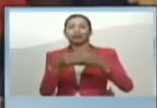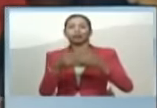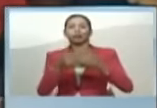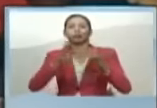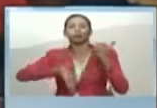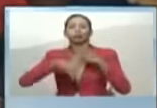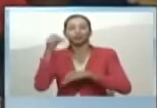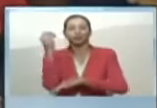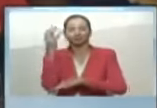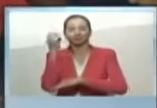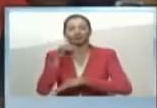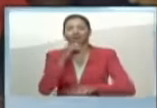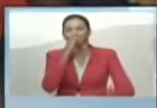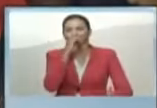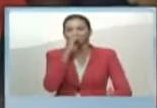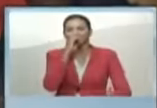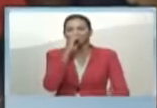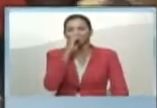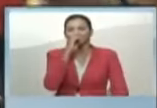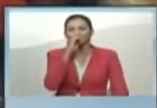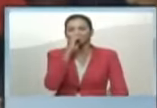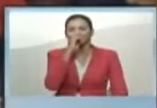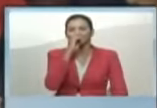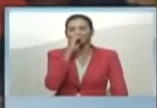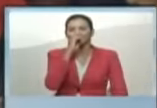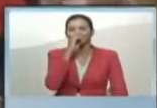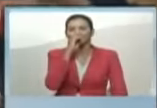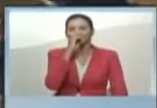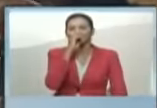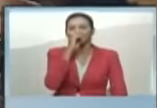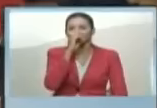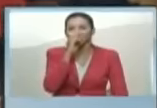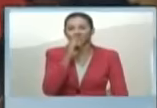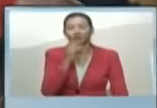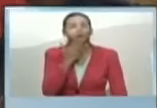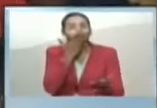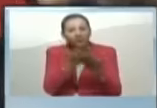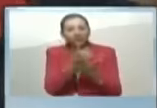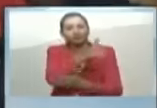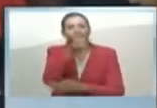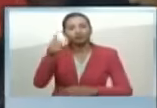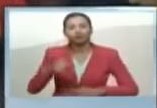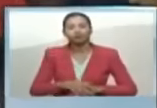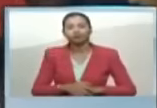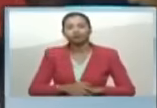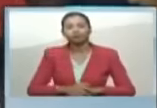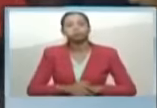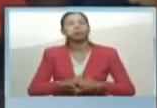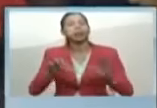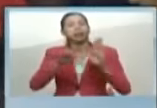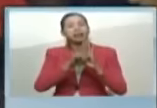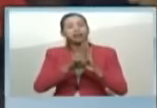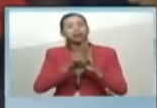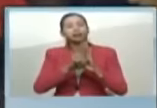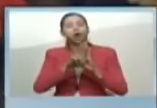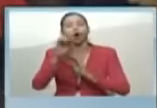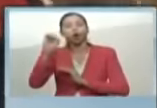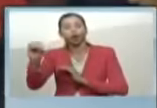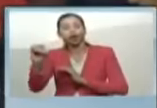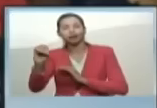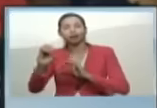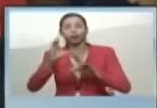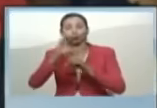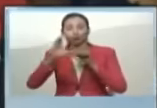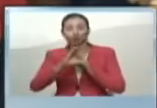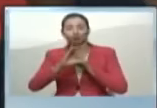era tomar en cuenta los aportes que hiciésemos para la ley orgánica de cultura. Y